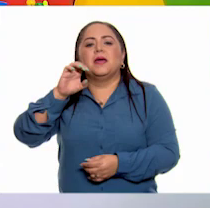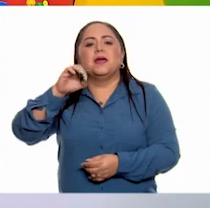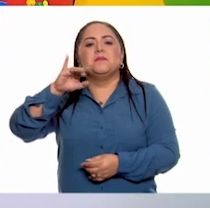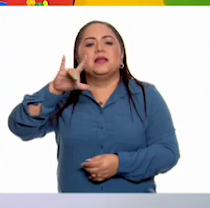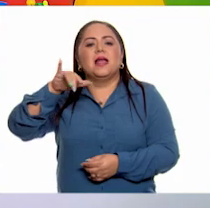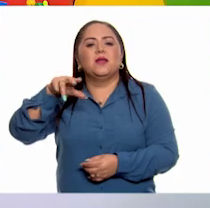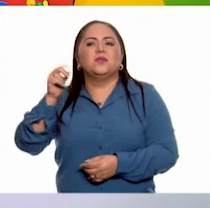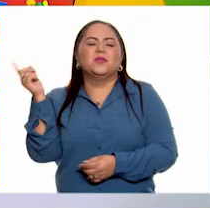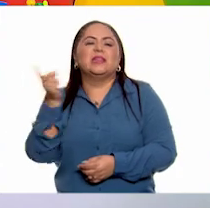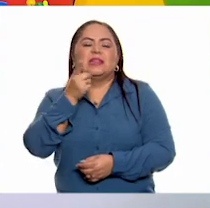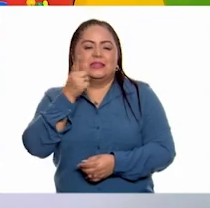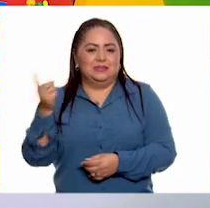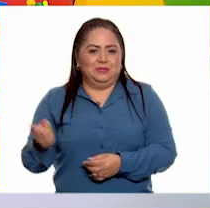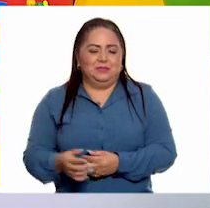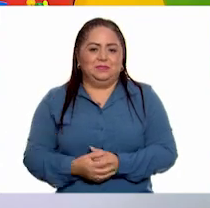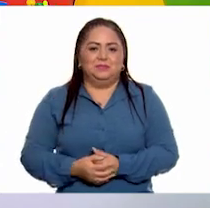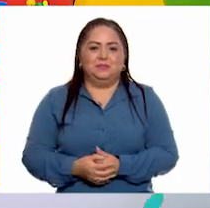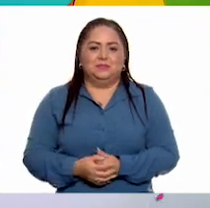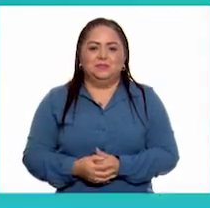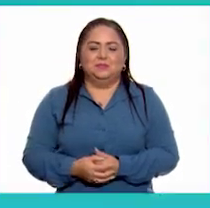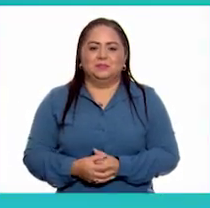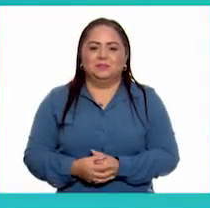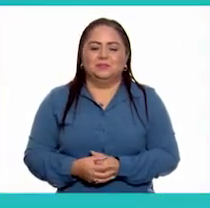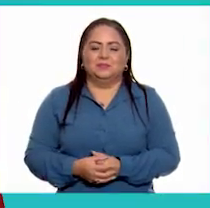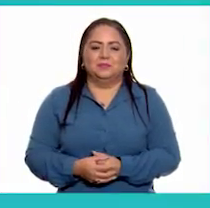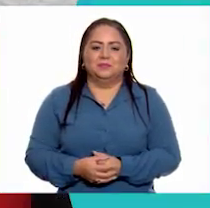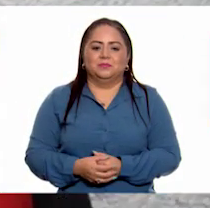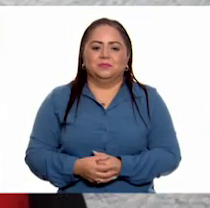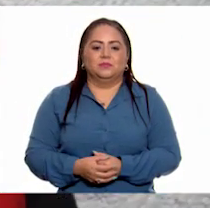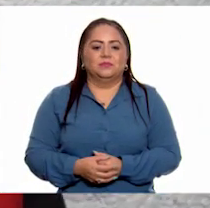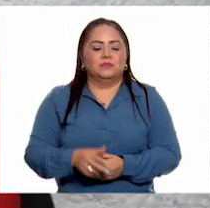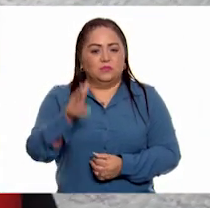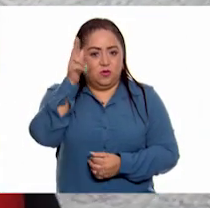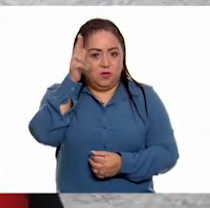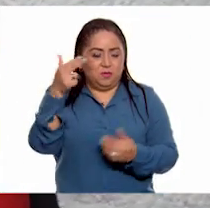¿te parece? Claro que sí, vamos a verlo.